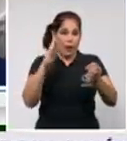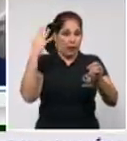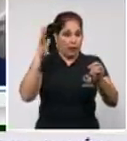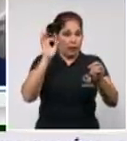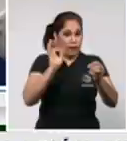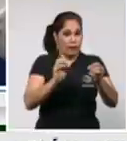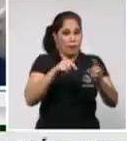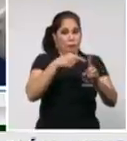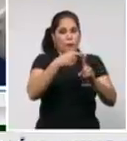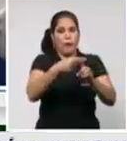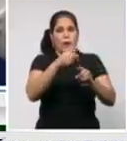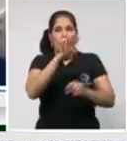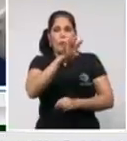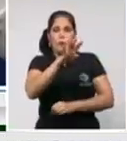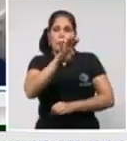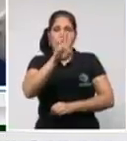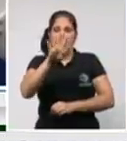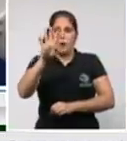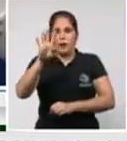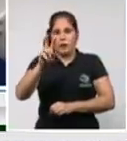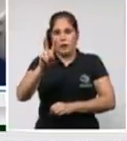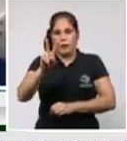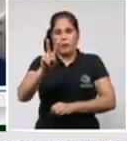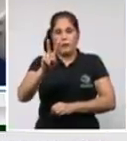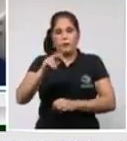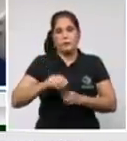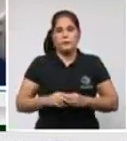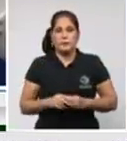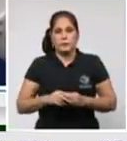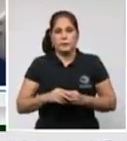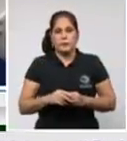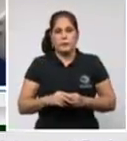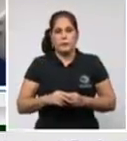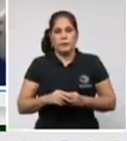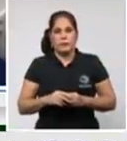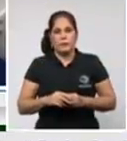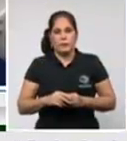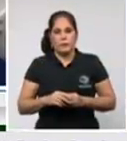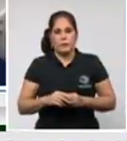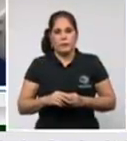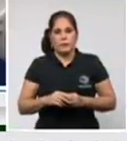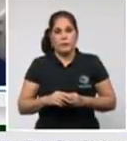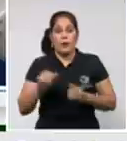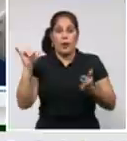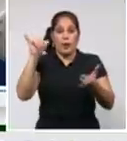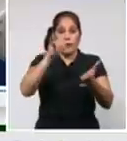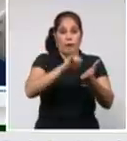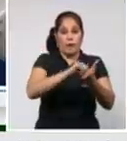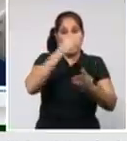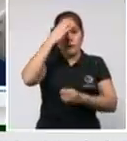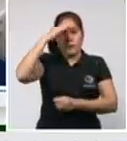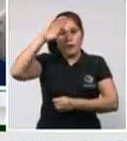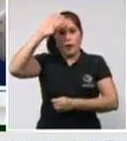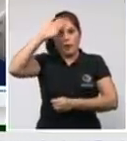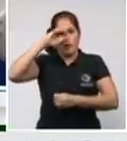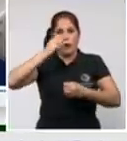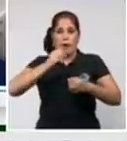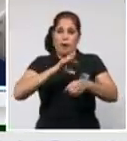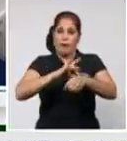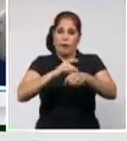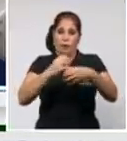sumamos 442 que han arribado a nuestro país ya con la enfermedad.